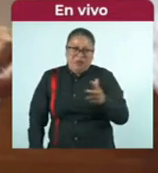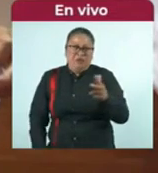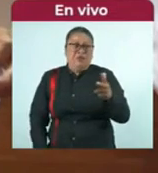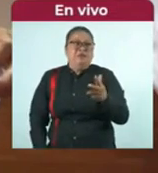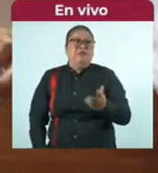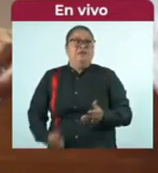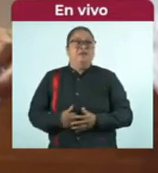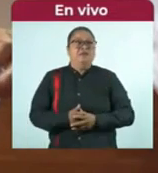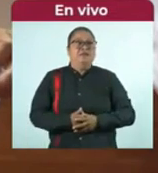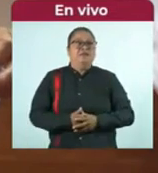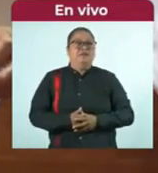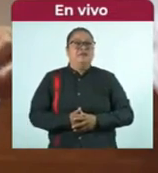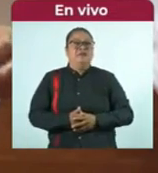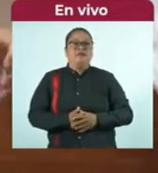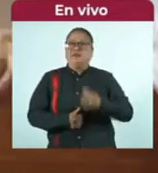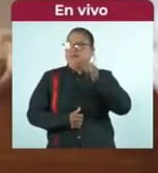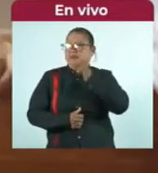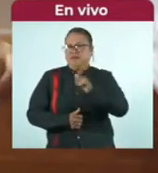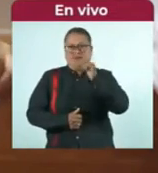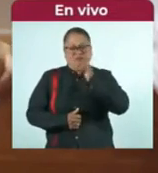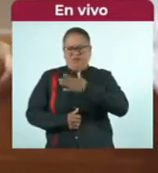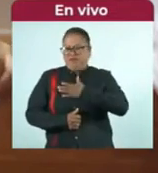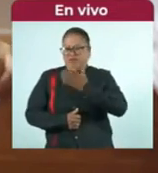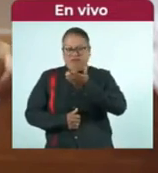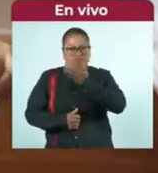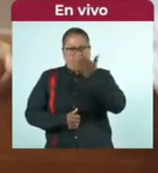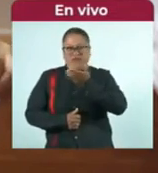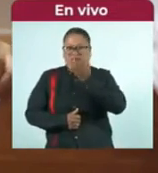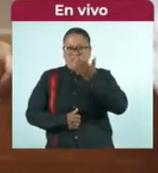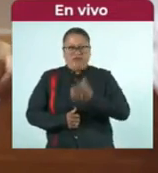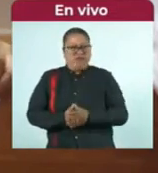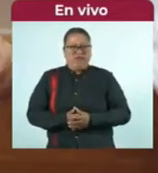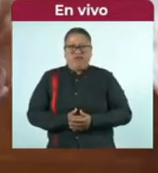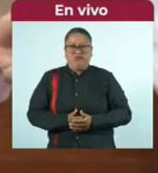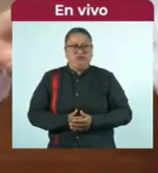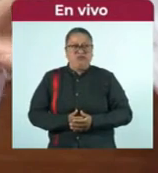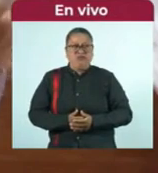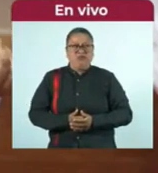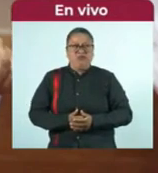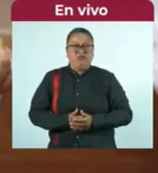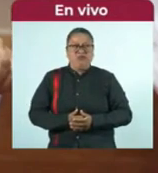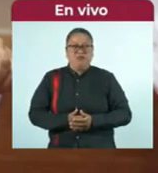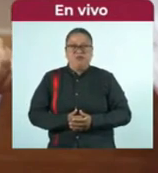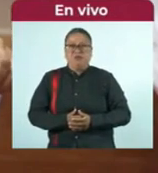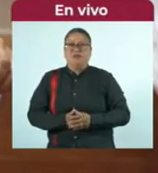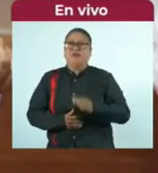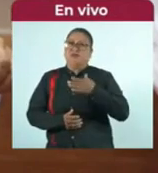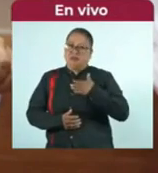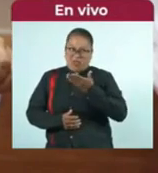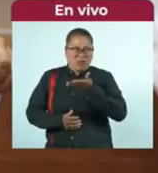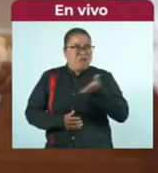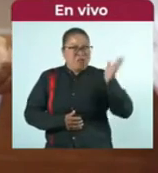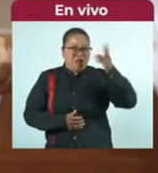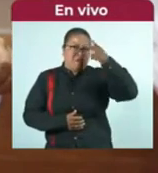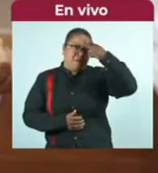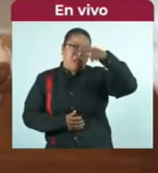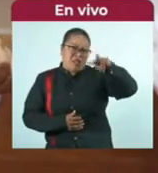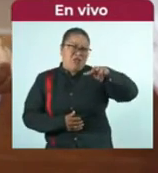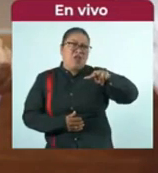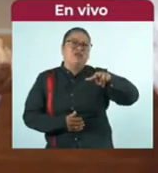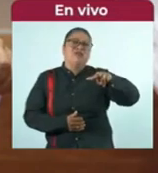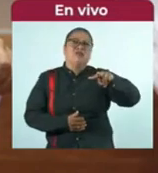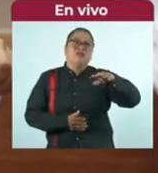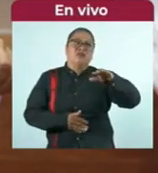lo hago como siempre y lo acostumbro a hacer. Sí, voy a México, a